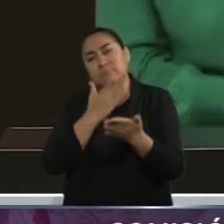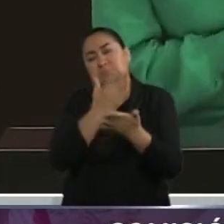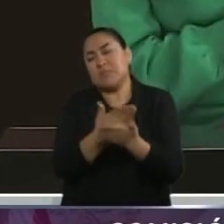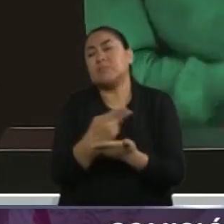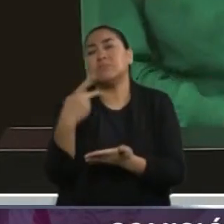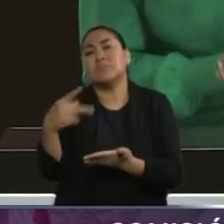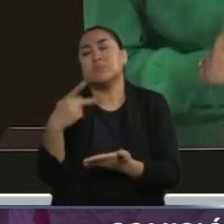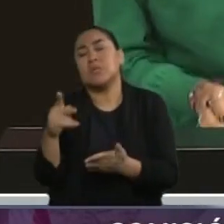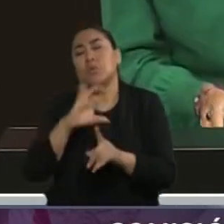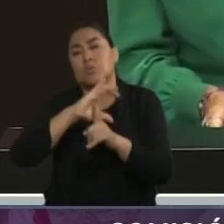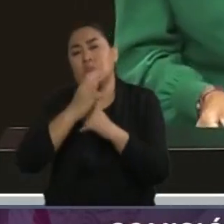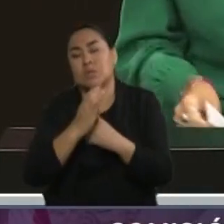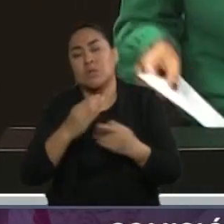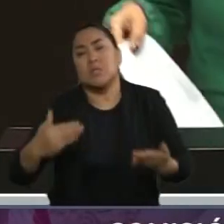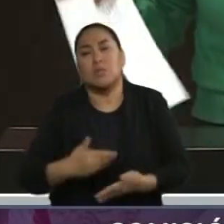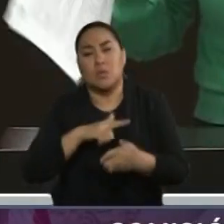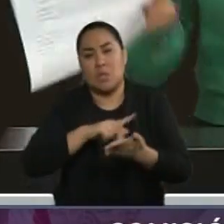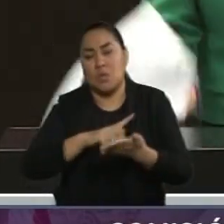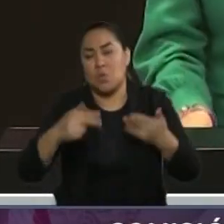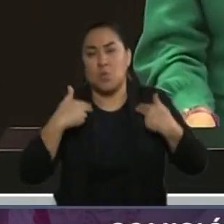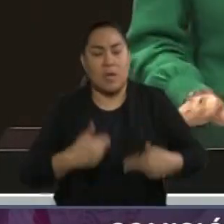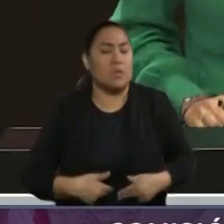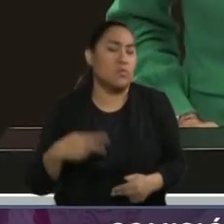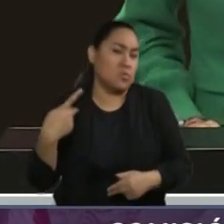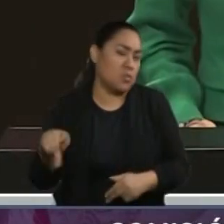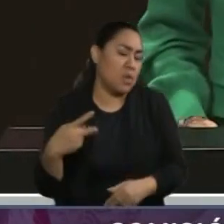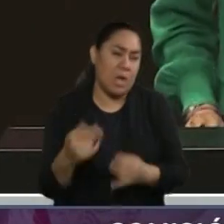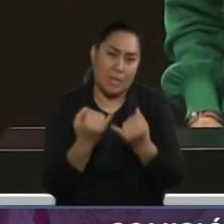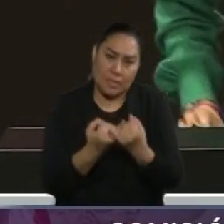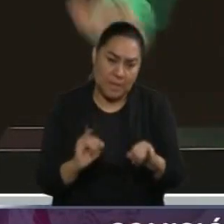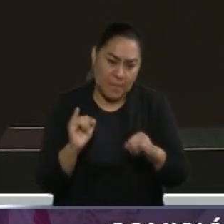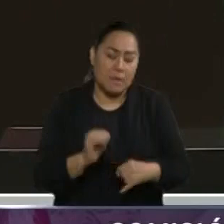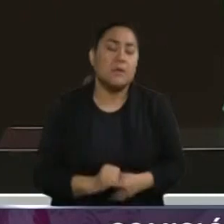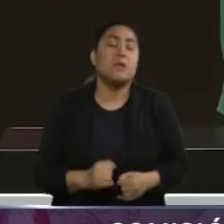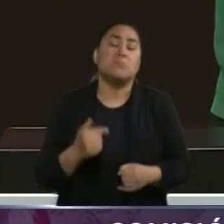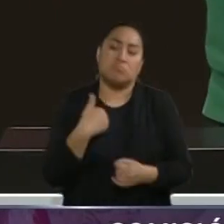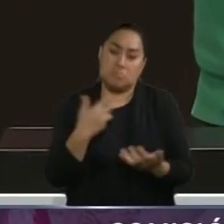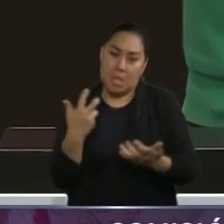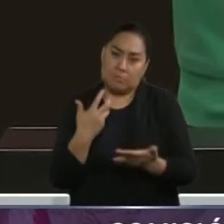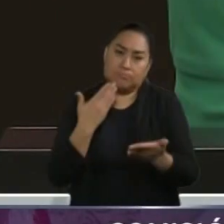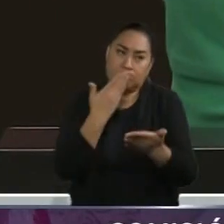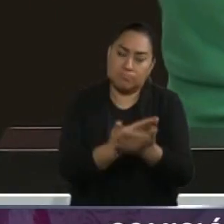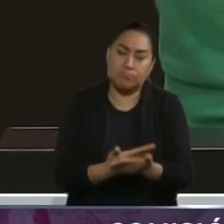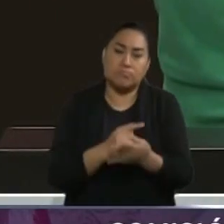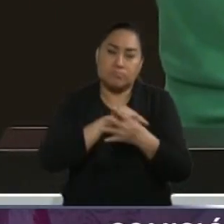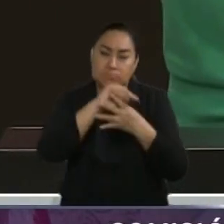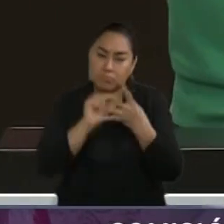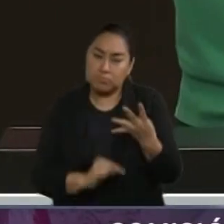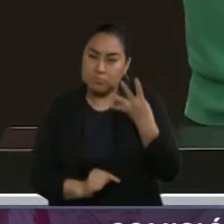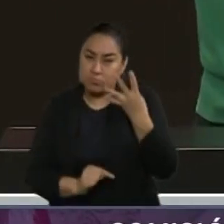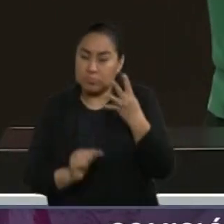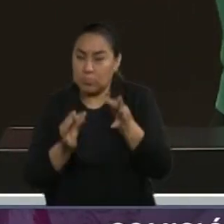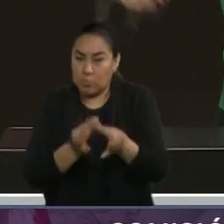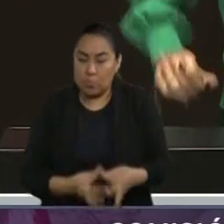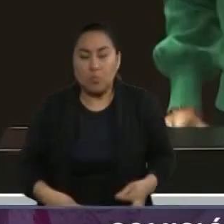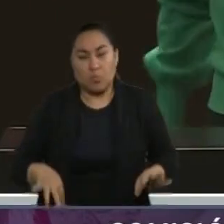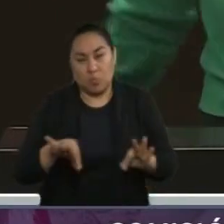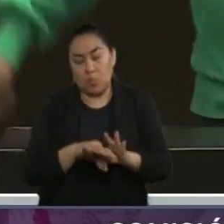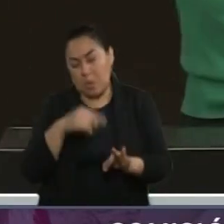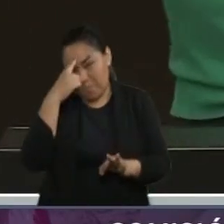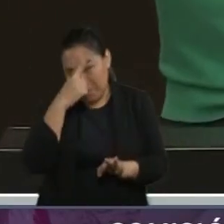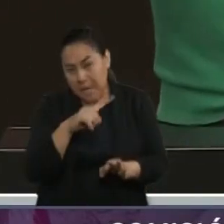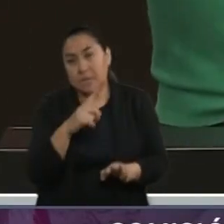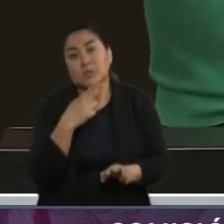de la Comisión Nacional de los derechos humanos y en lo cual estaremos presentando cuatro condiciones fundamentales para rescatar a la